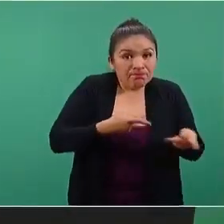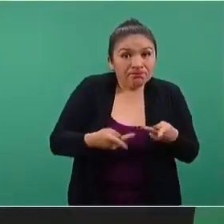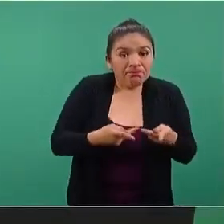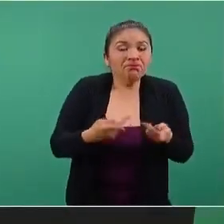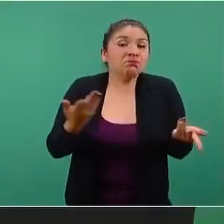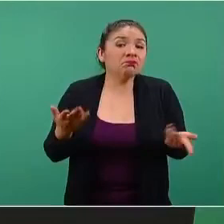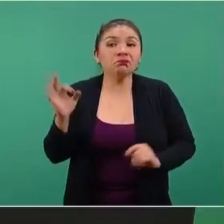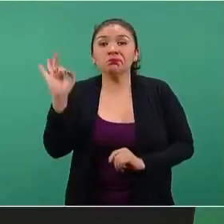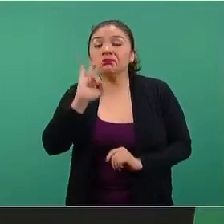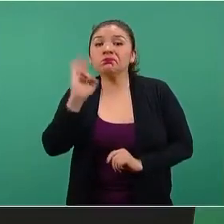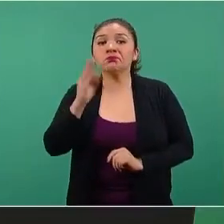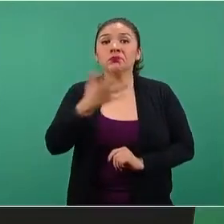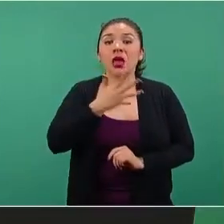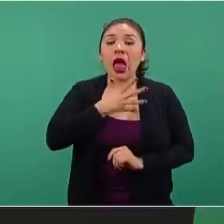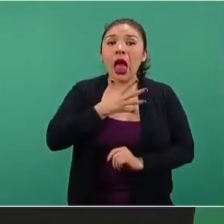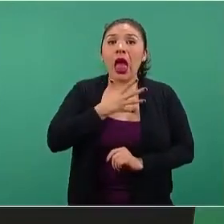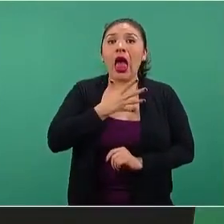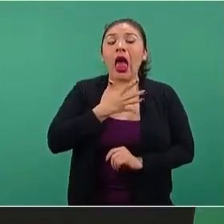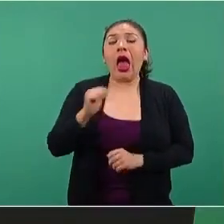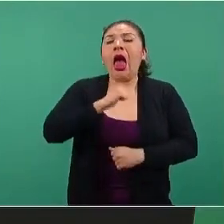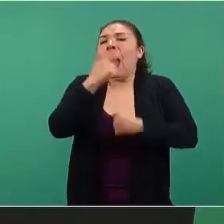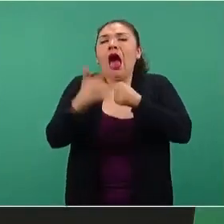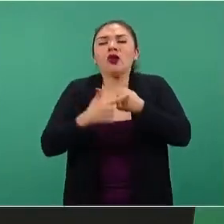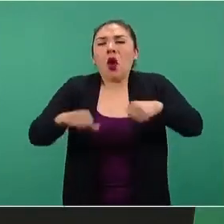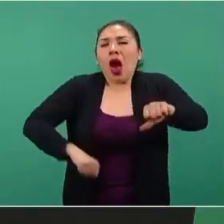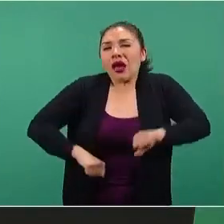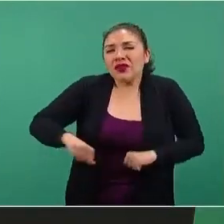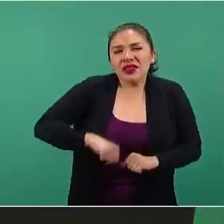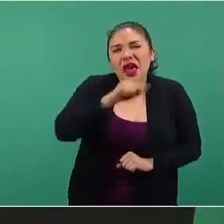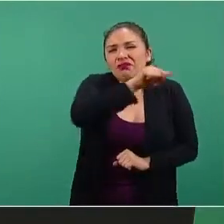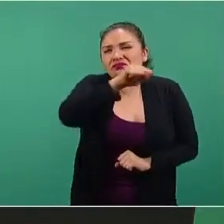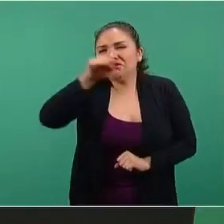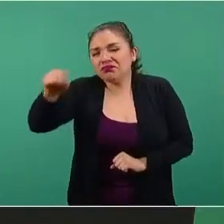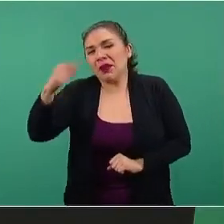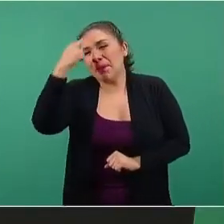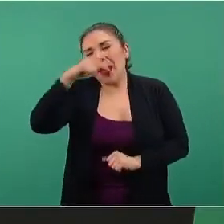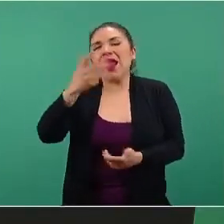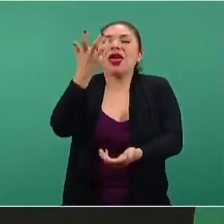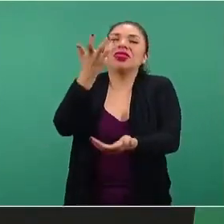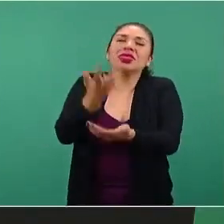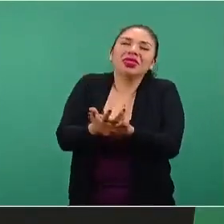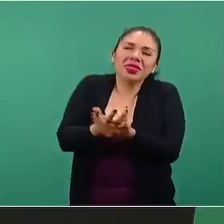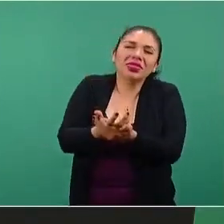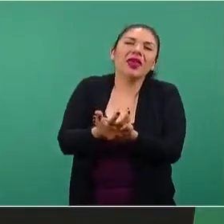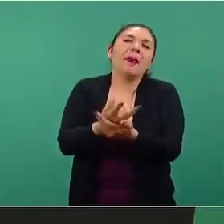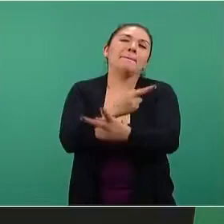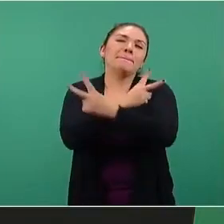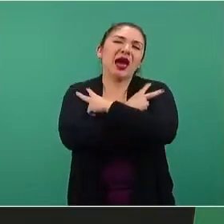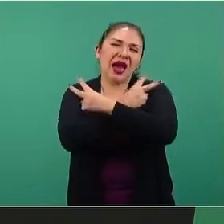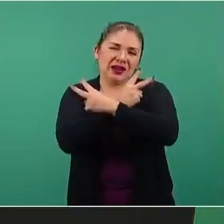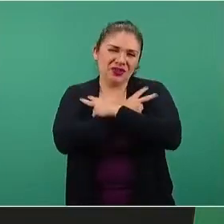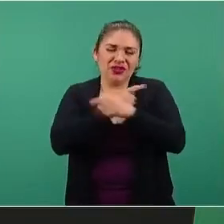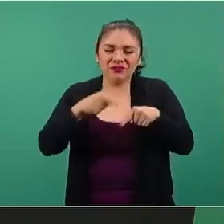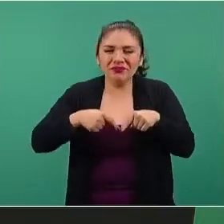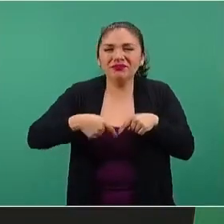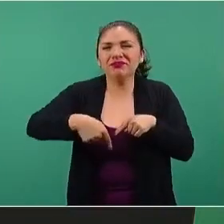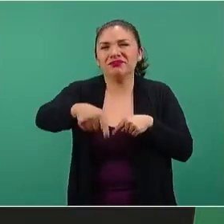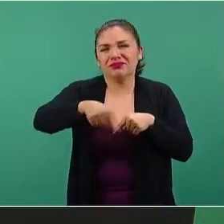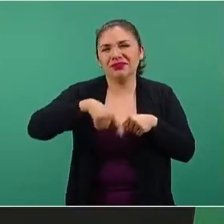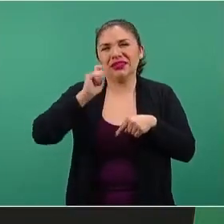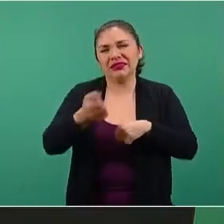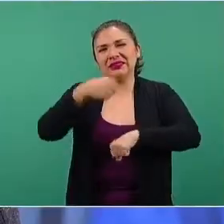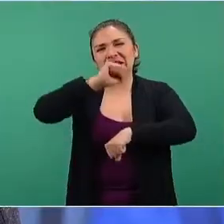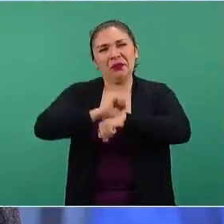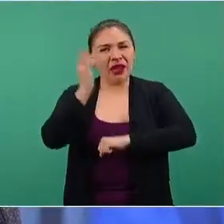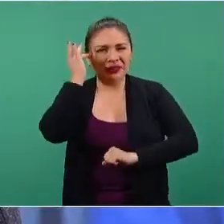Pues que si hay alguna actividad de descanso en la